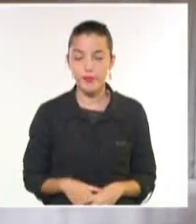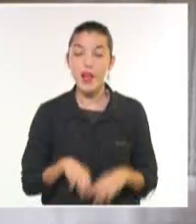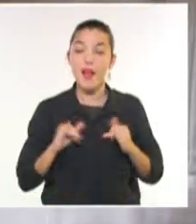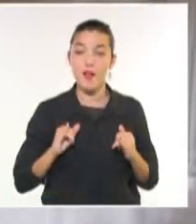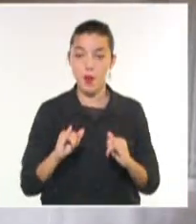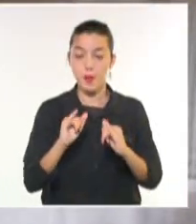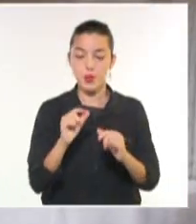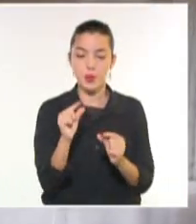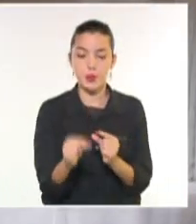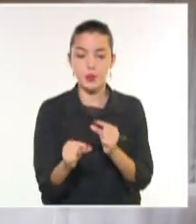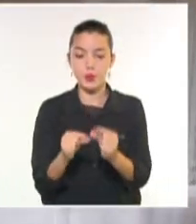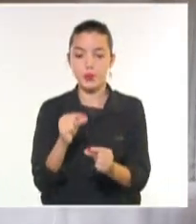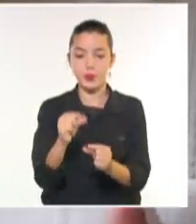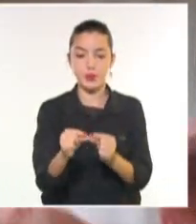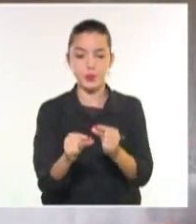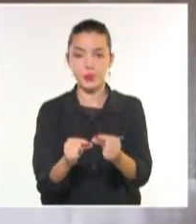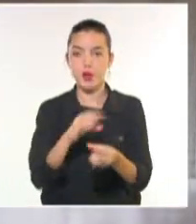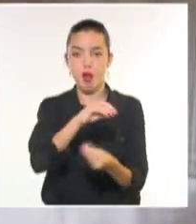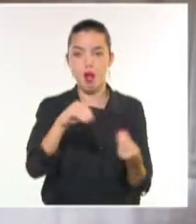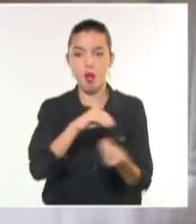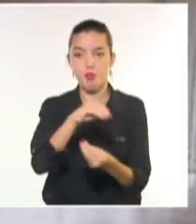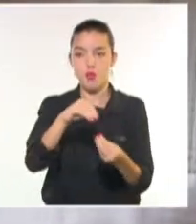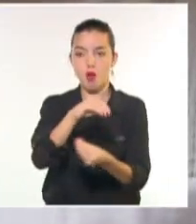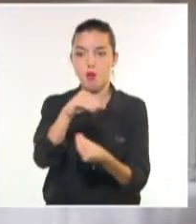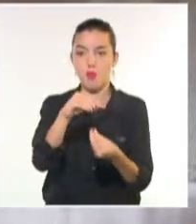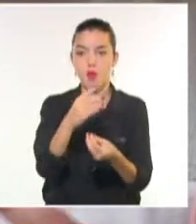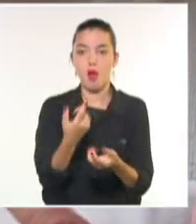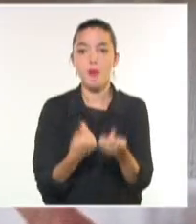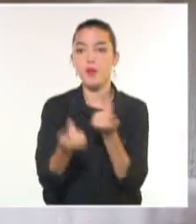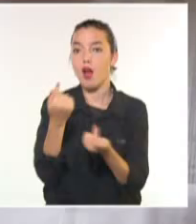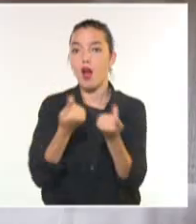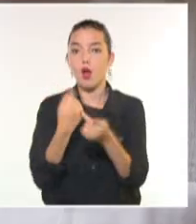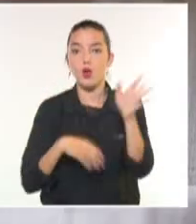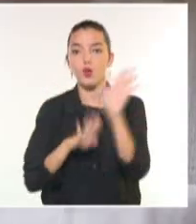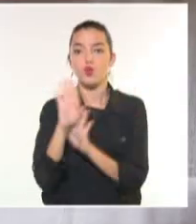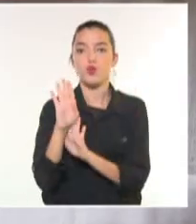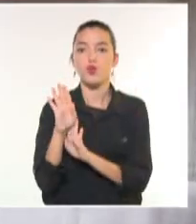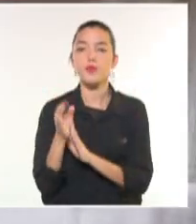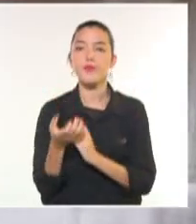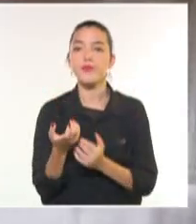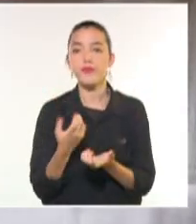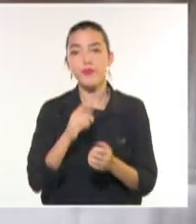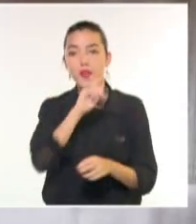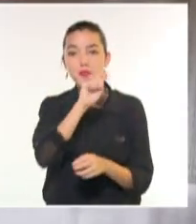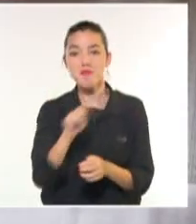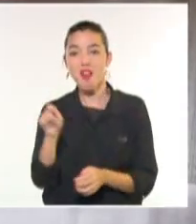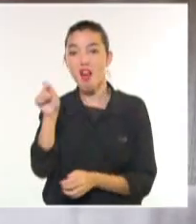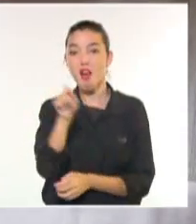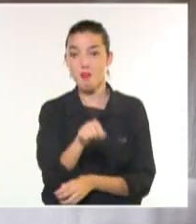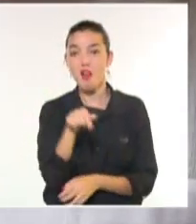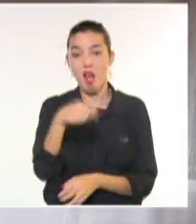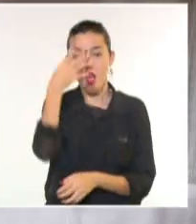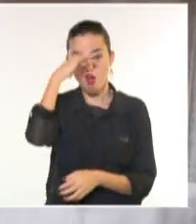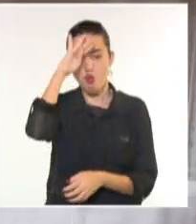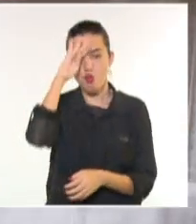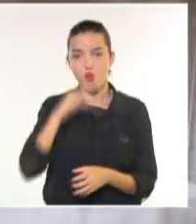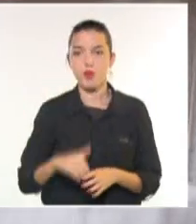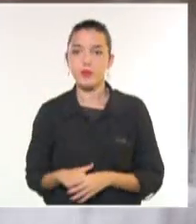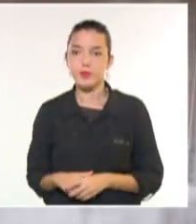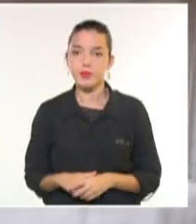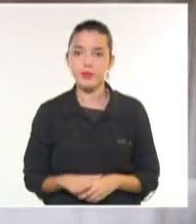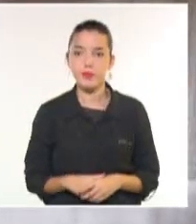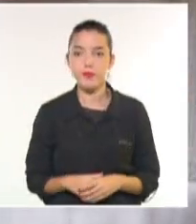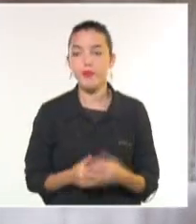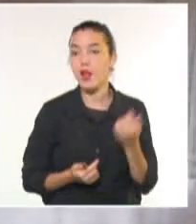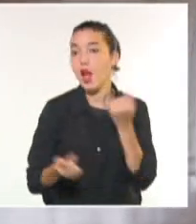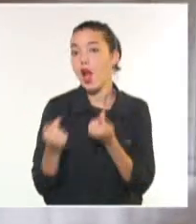que los sistemas van evolucionando y sobre todo en dependencia del peligro real que exista para el archipiélago cubano. Y por eso es que en ocasiones,